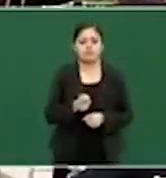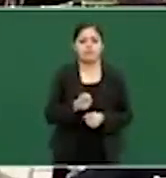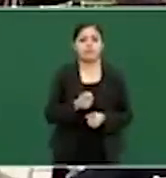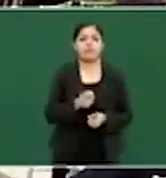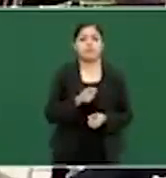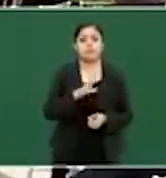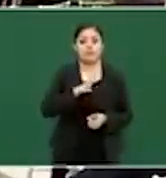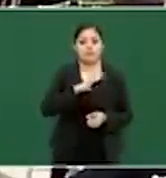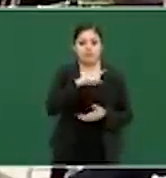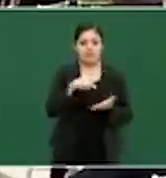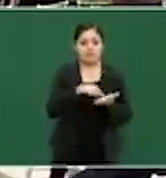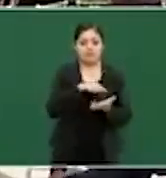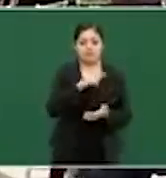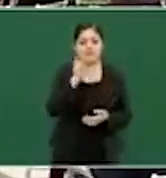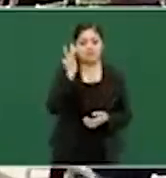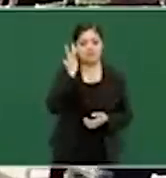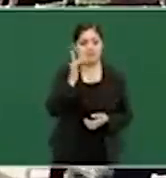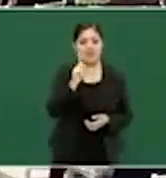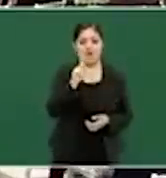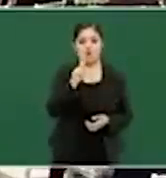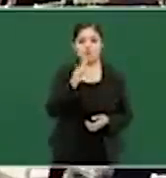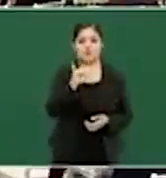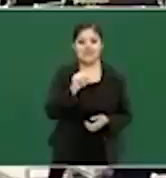Lucía, que es